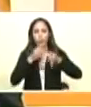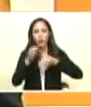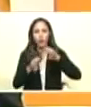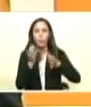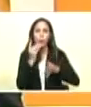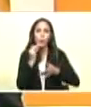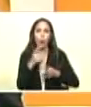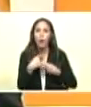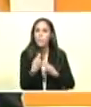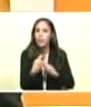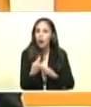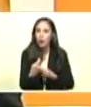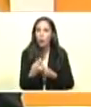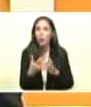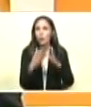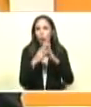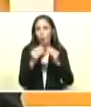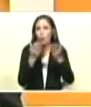Marlene.